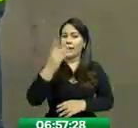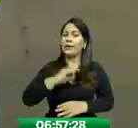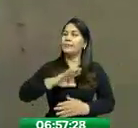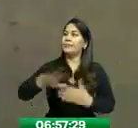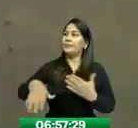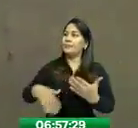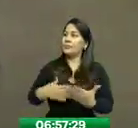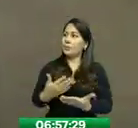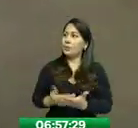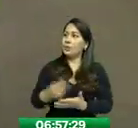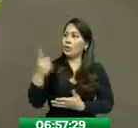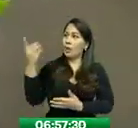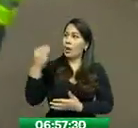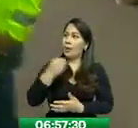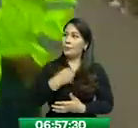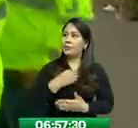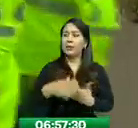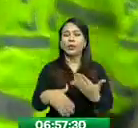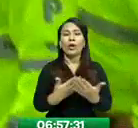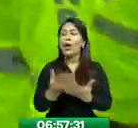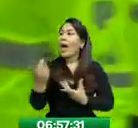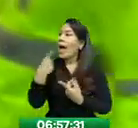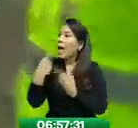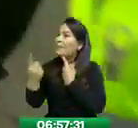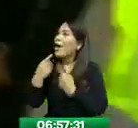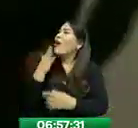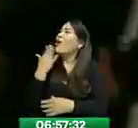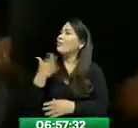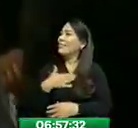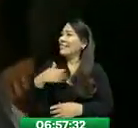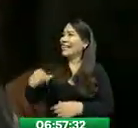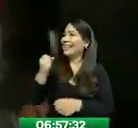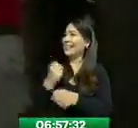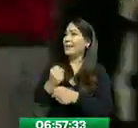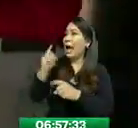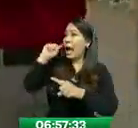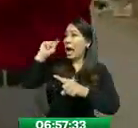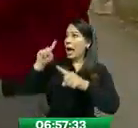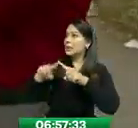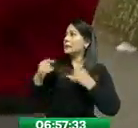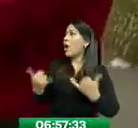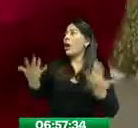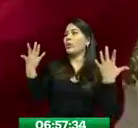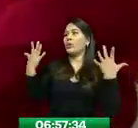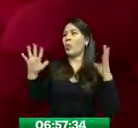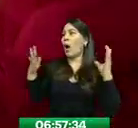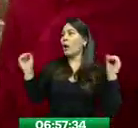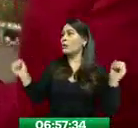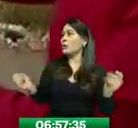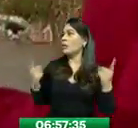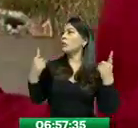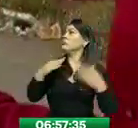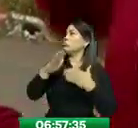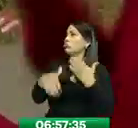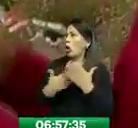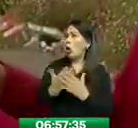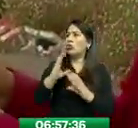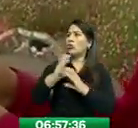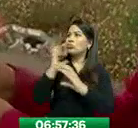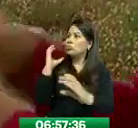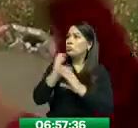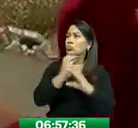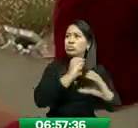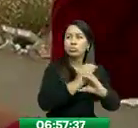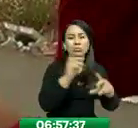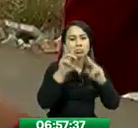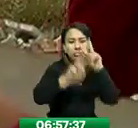ratón. Coméntenos novedades en lo que va de este operativo. Hasta el momento sin novedad. Se ha hecho parar buses,